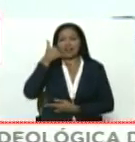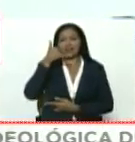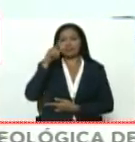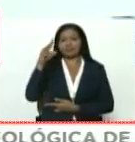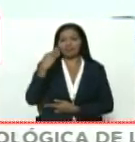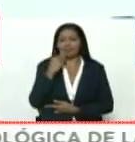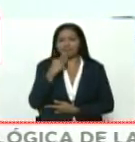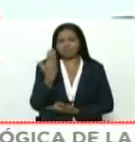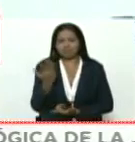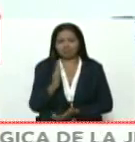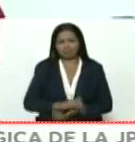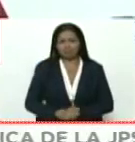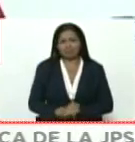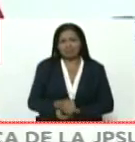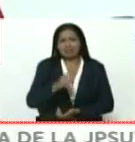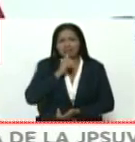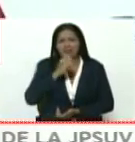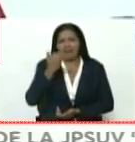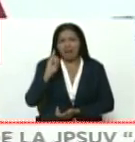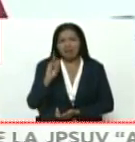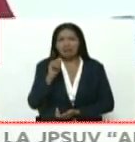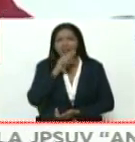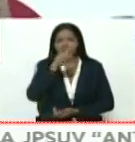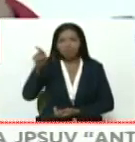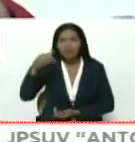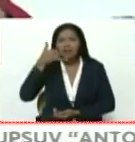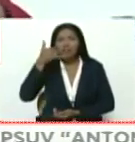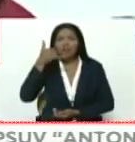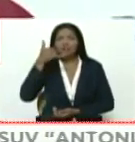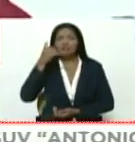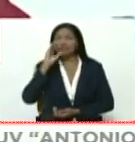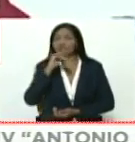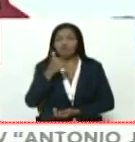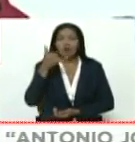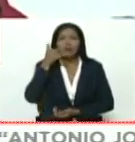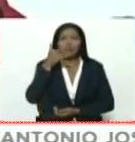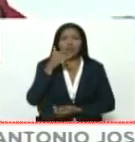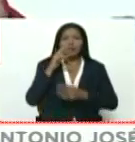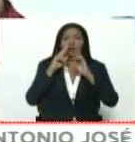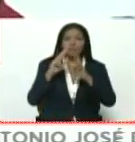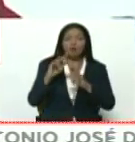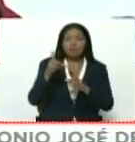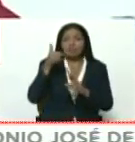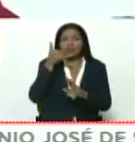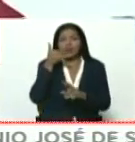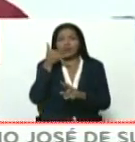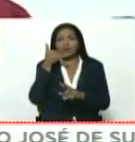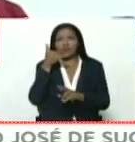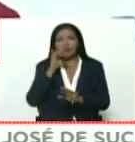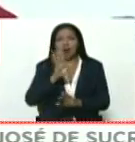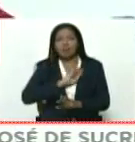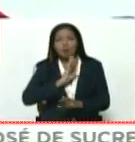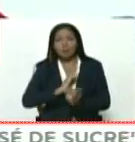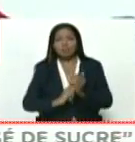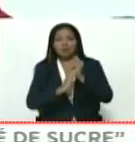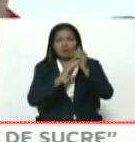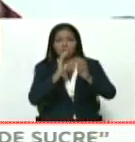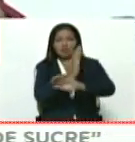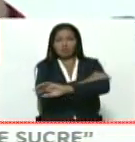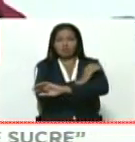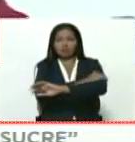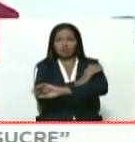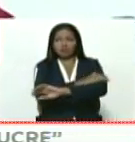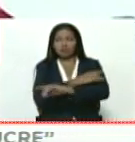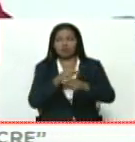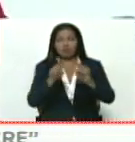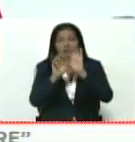estúpido? ¿Quién lo tiene? Si no lo tienen, no le contesta el teléfono a los propios dirigentes de oposición, a